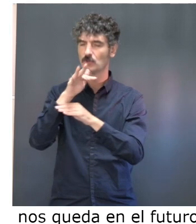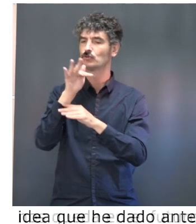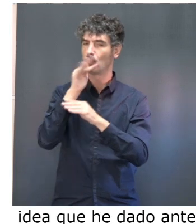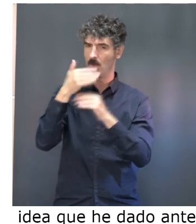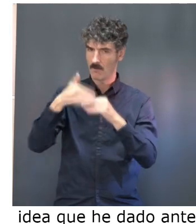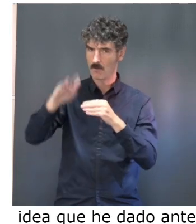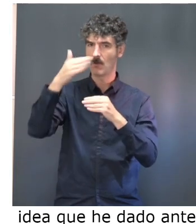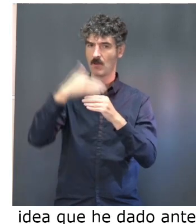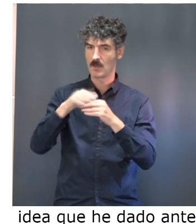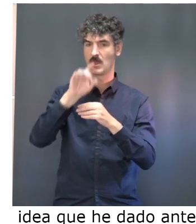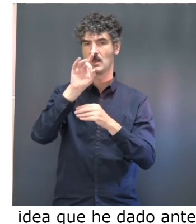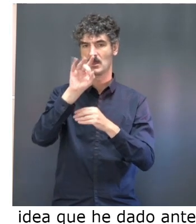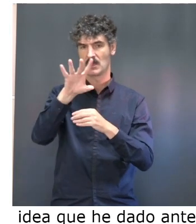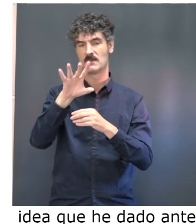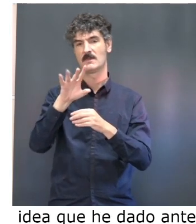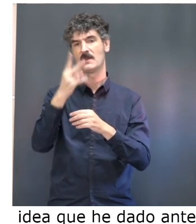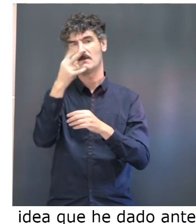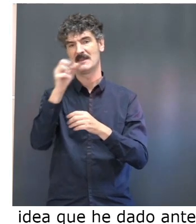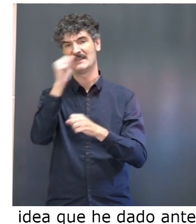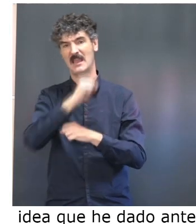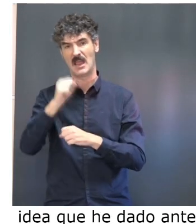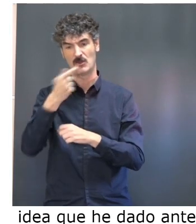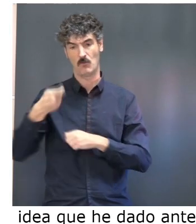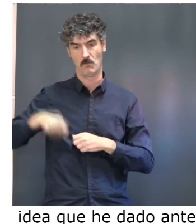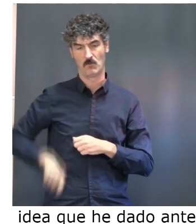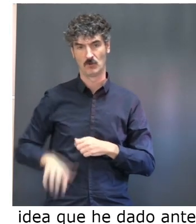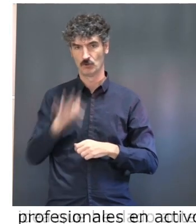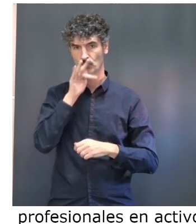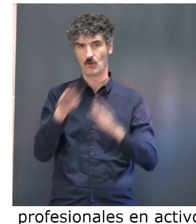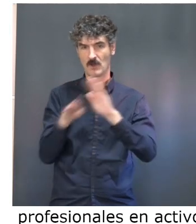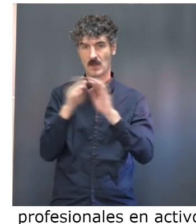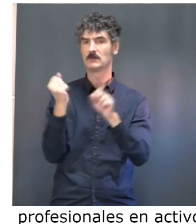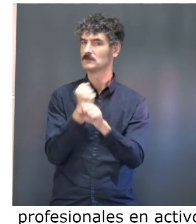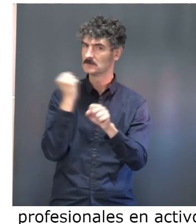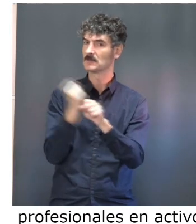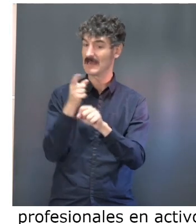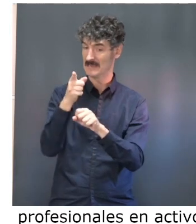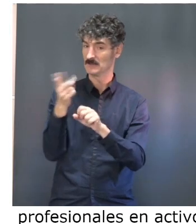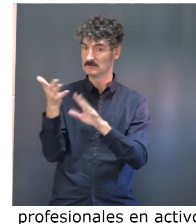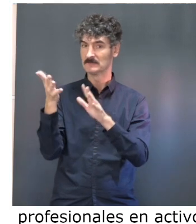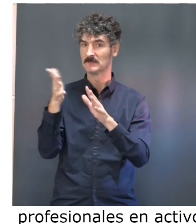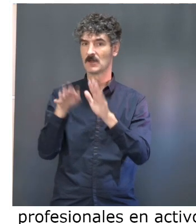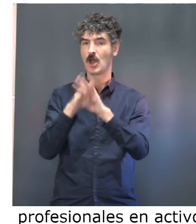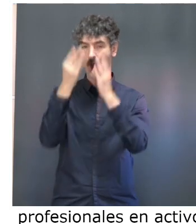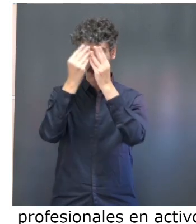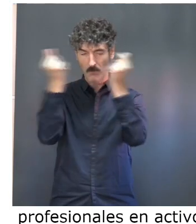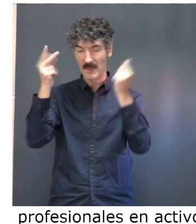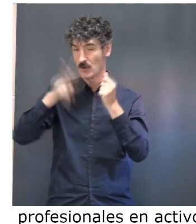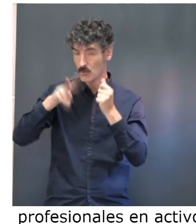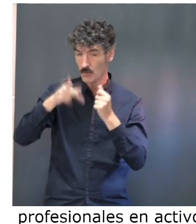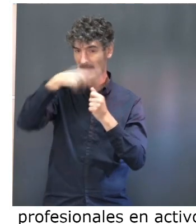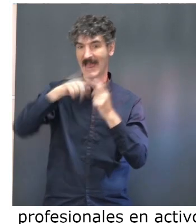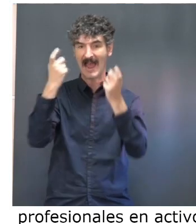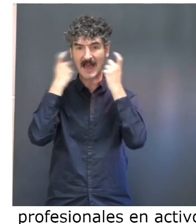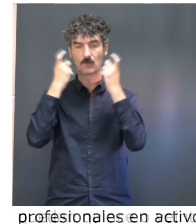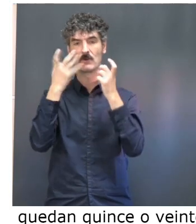muchos 15, 20 años de profesión, y que van a ser realmente los que hagan que no se les olvide a nuestro alumnado en